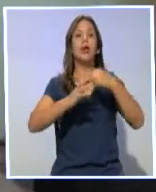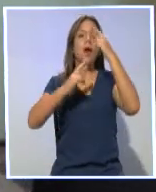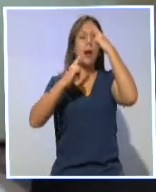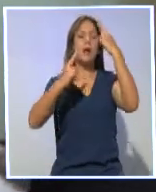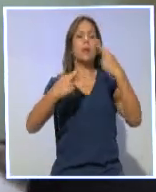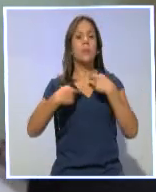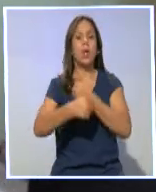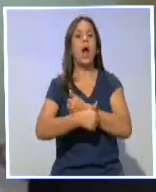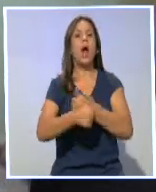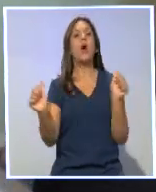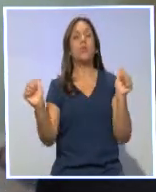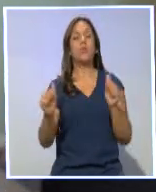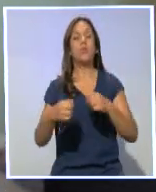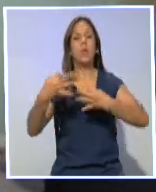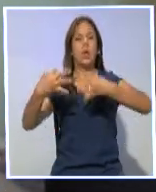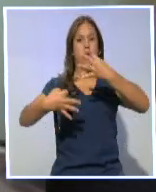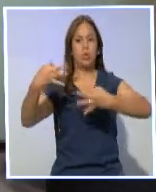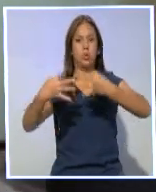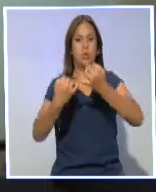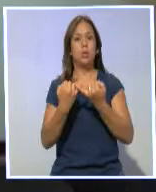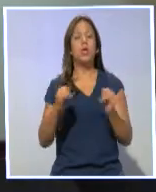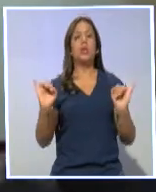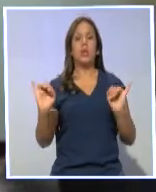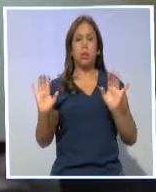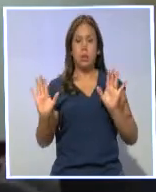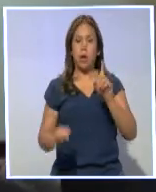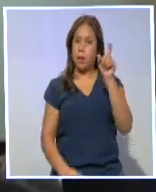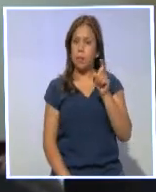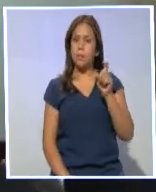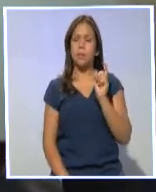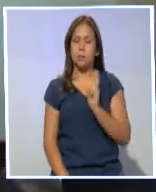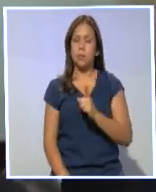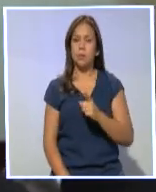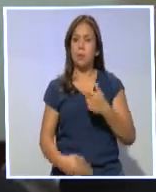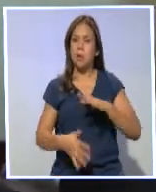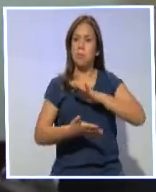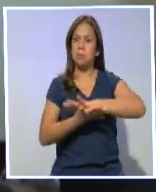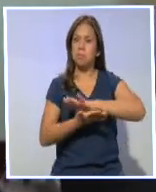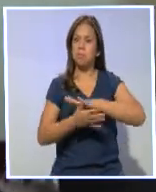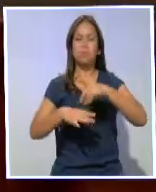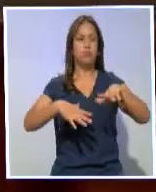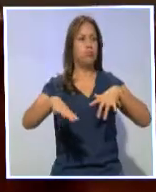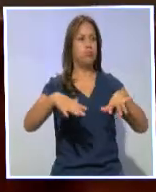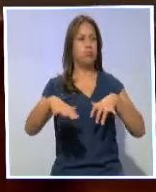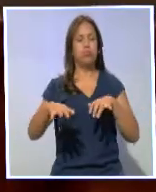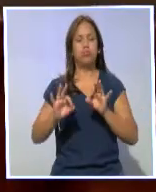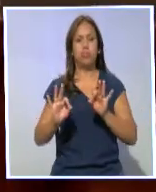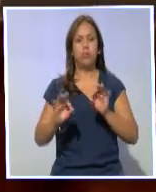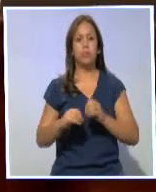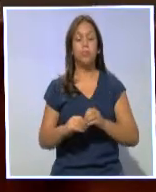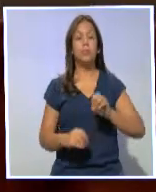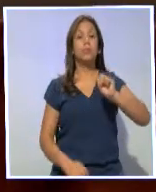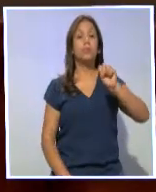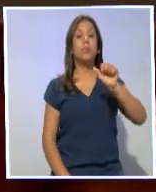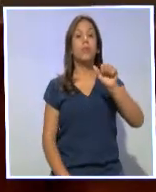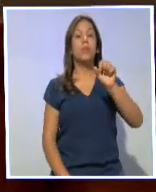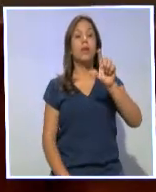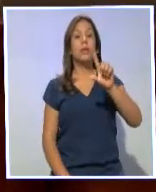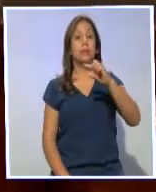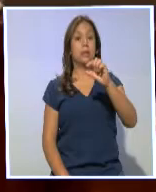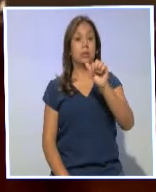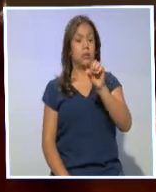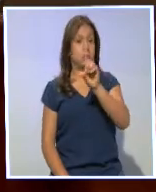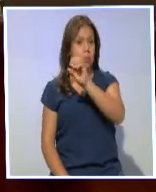la autonomía que tiene la justicia y que debe tener la justicia para actuar con tranquilidad en un caso tan delicado. Silvia Salgado, también integrante de dicha